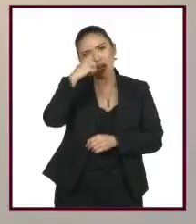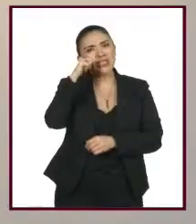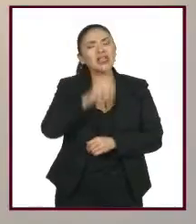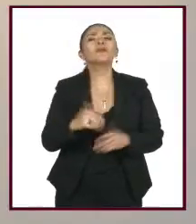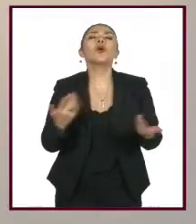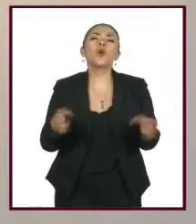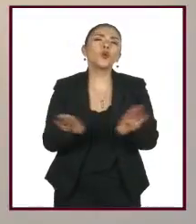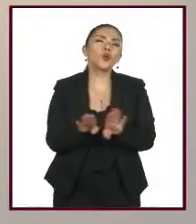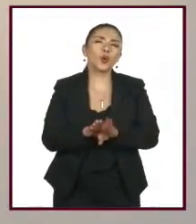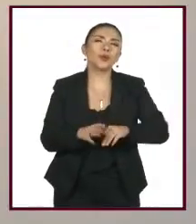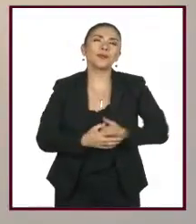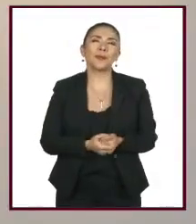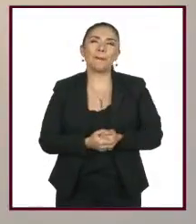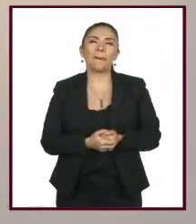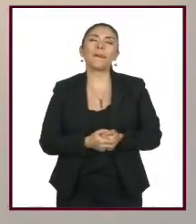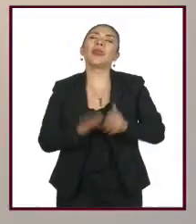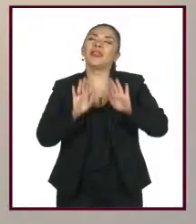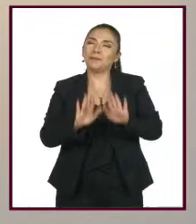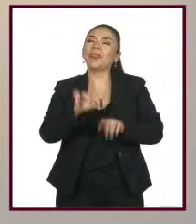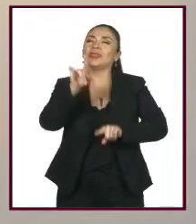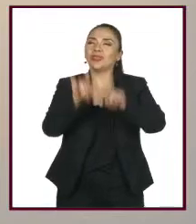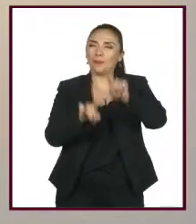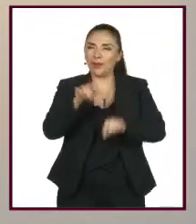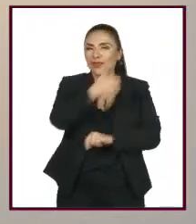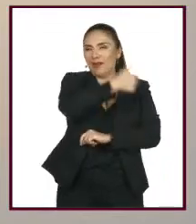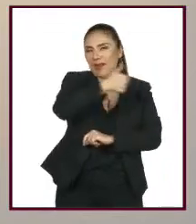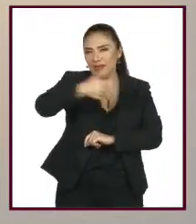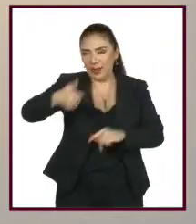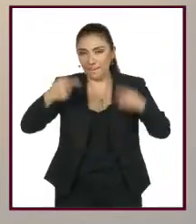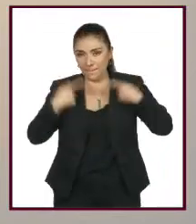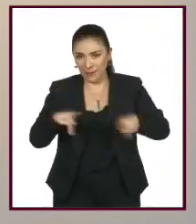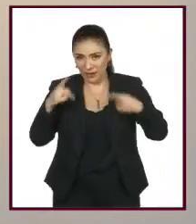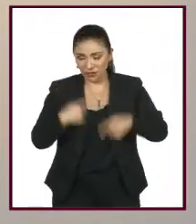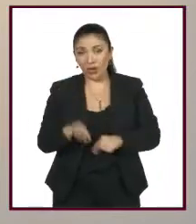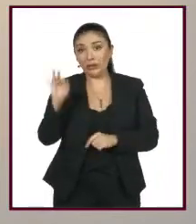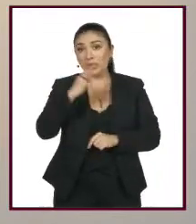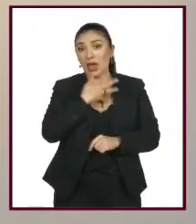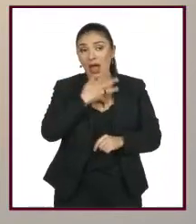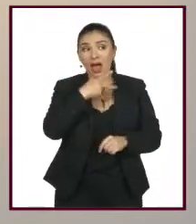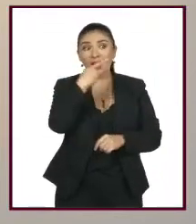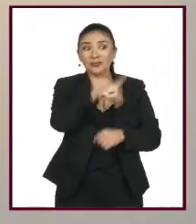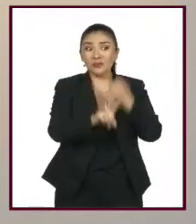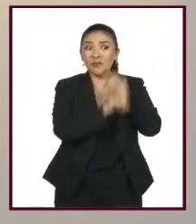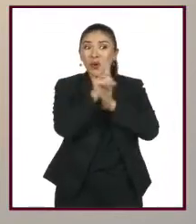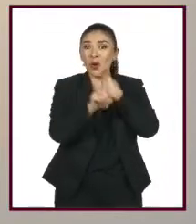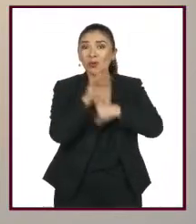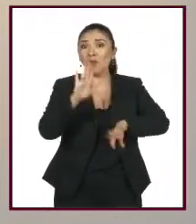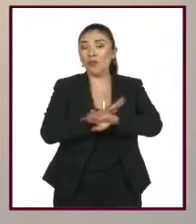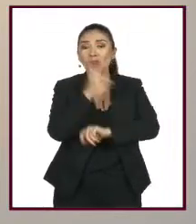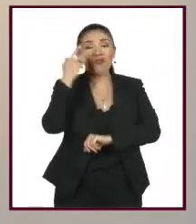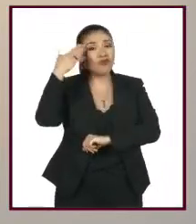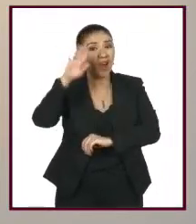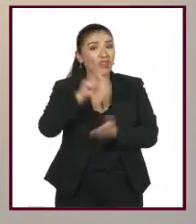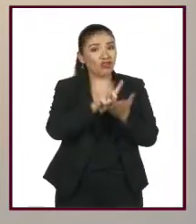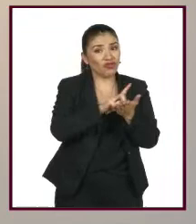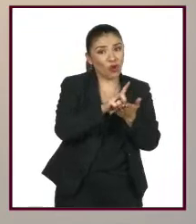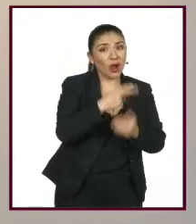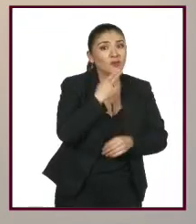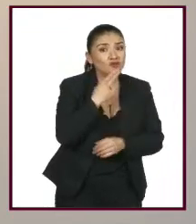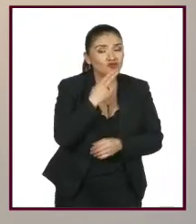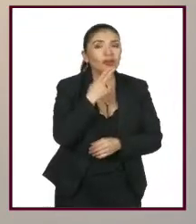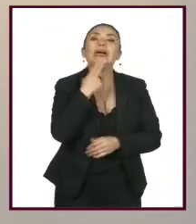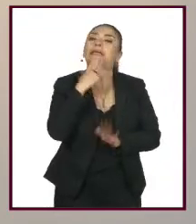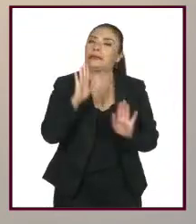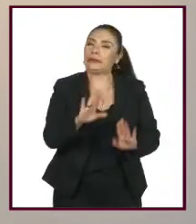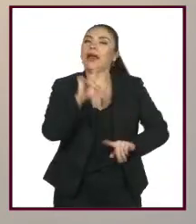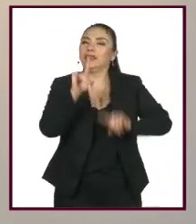Sí, dependiendo también cada caso y si hay un trastorno por consumo, va a depender mucho de esto,